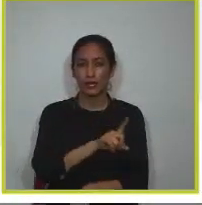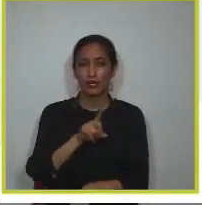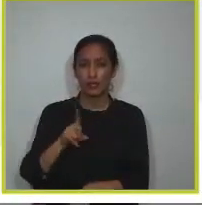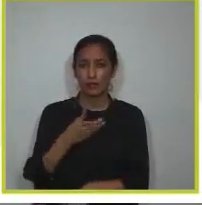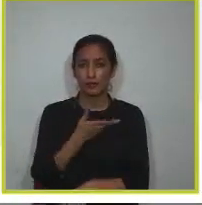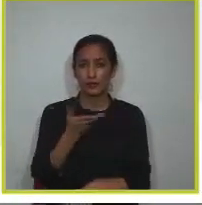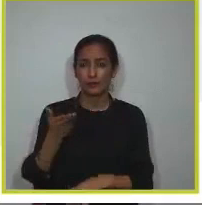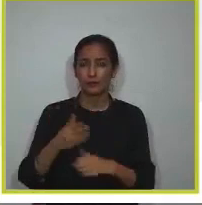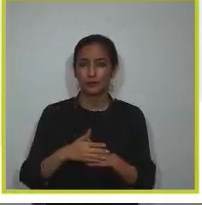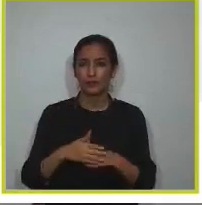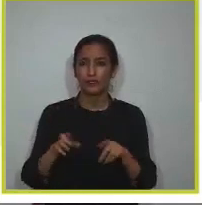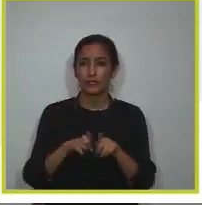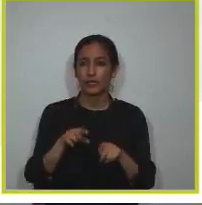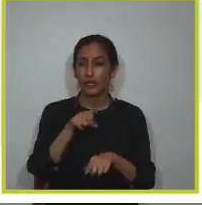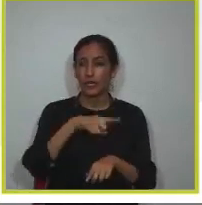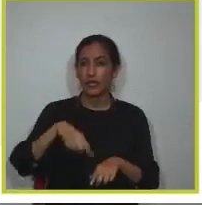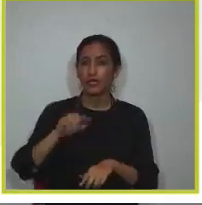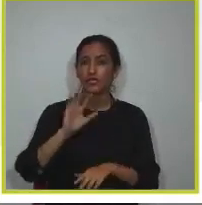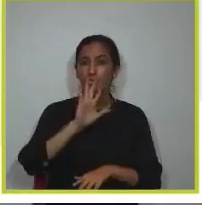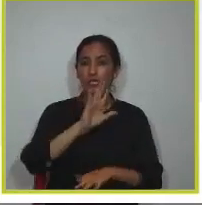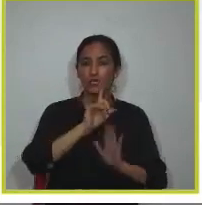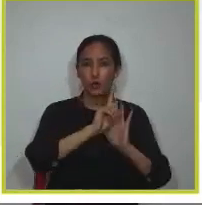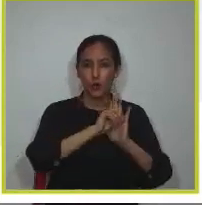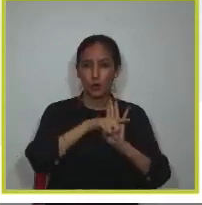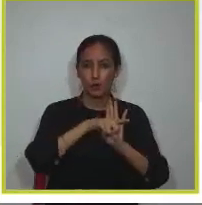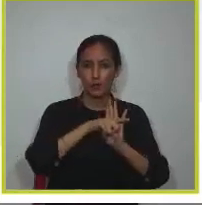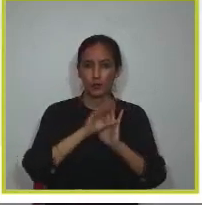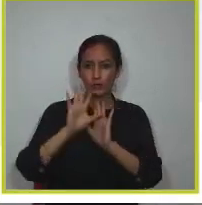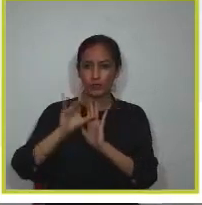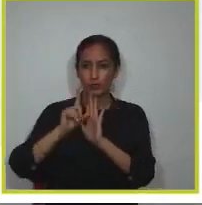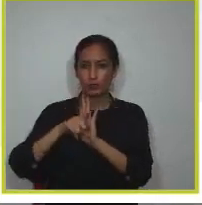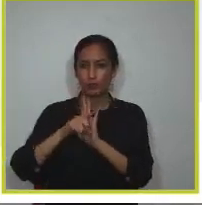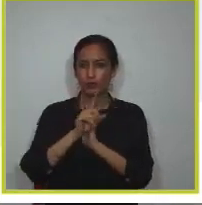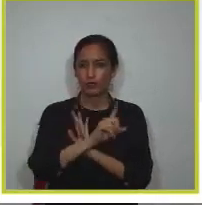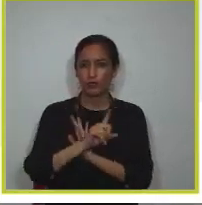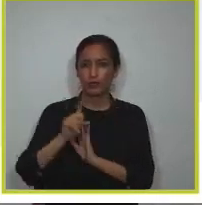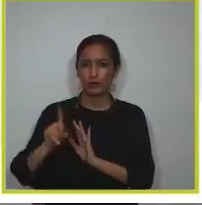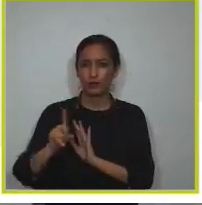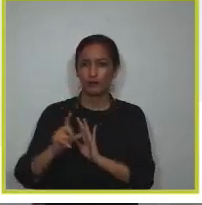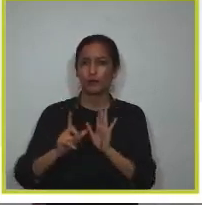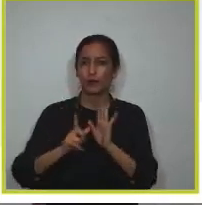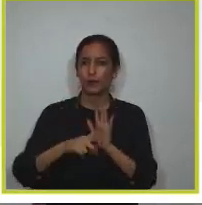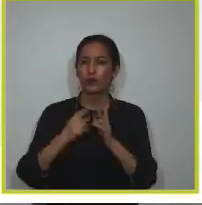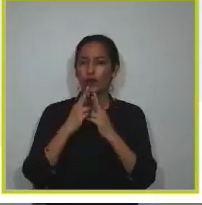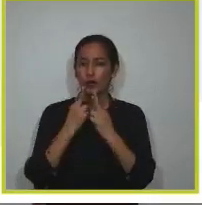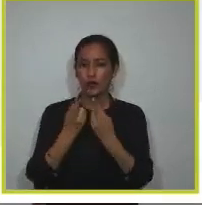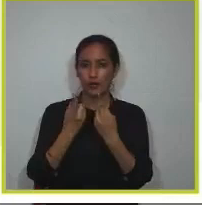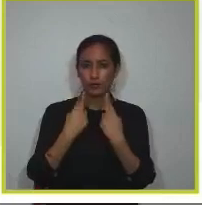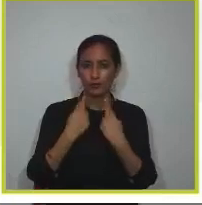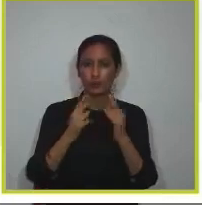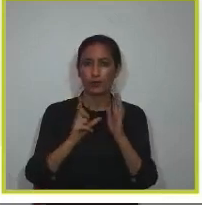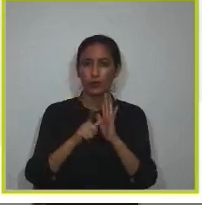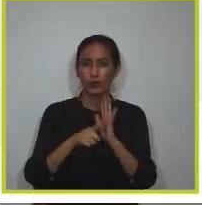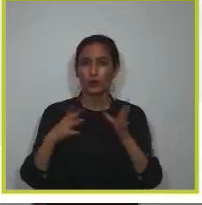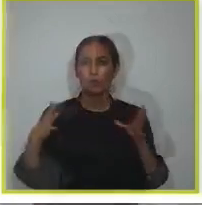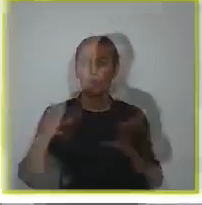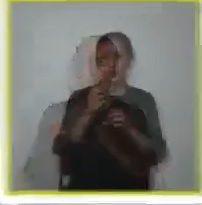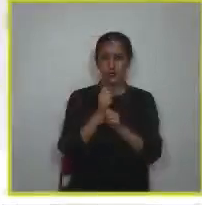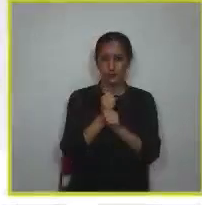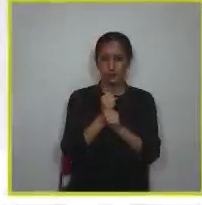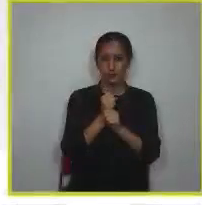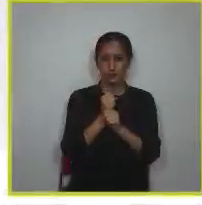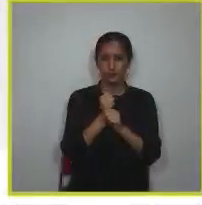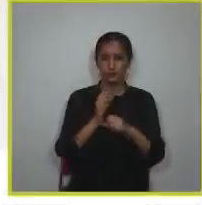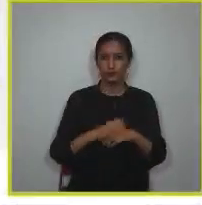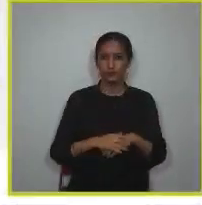de ellos ellos van a tener cinco minutos para responderlas y luego vamos a tener un pequeño resumen al respecto